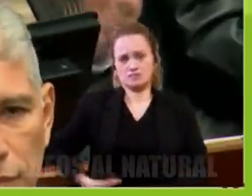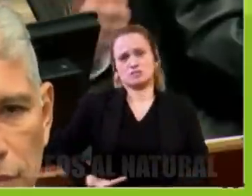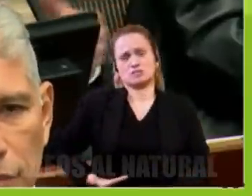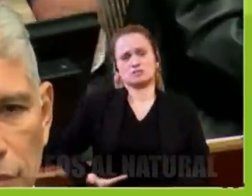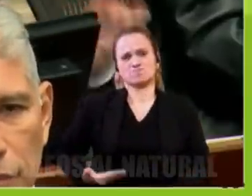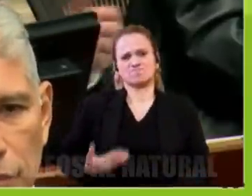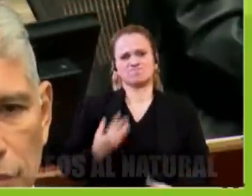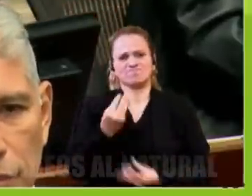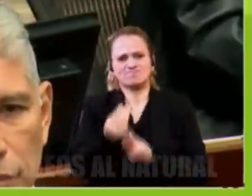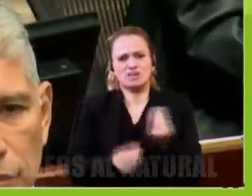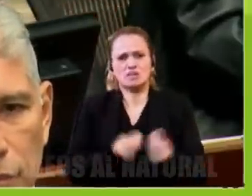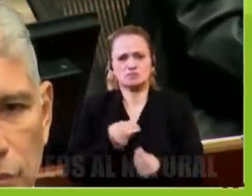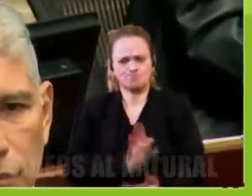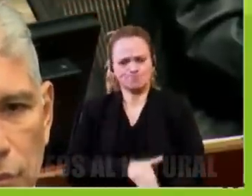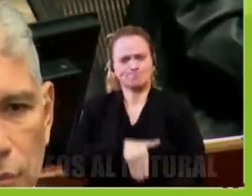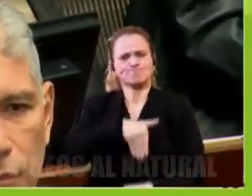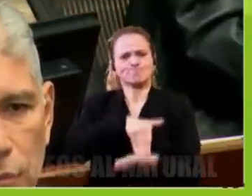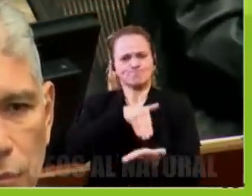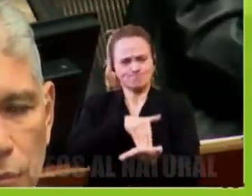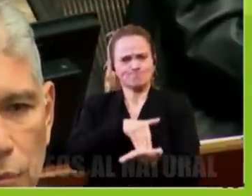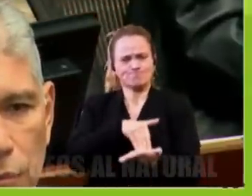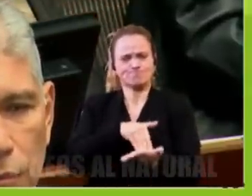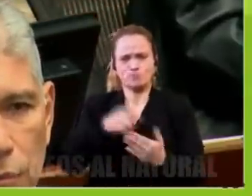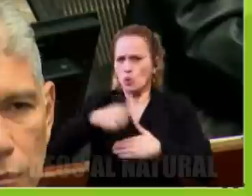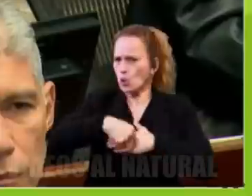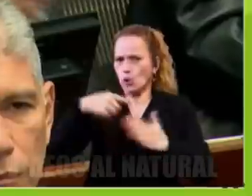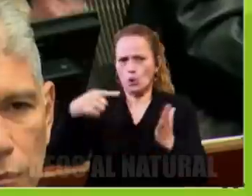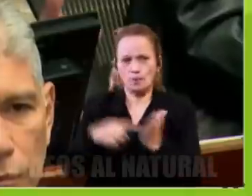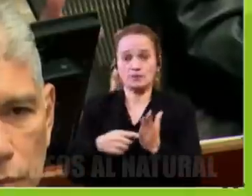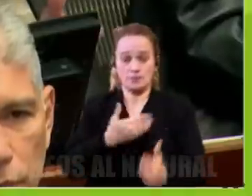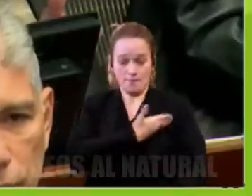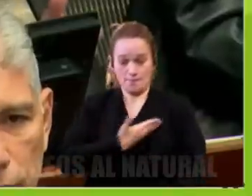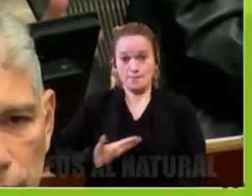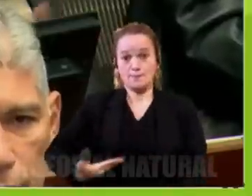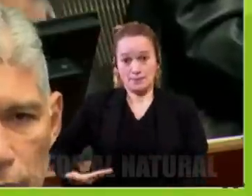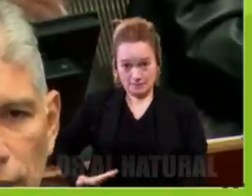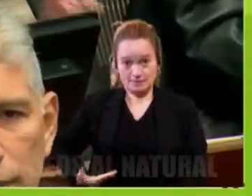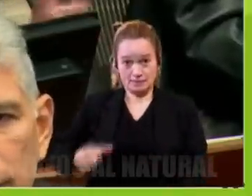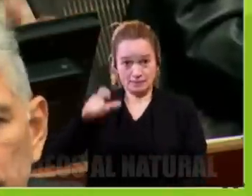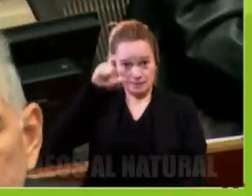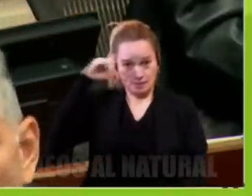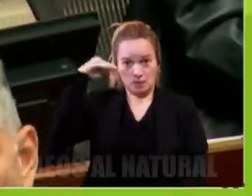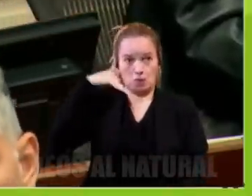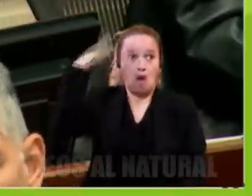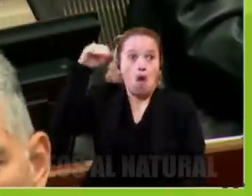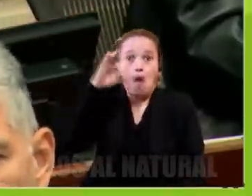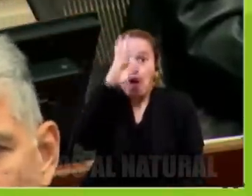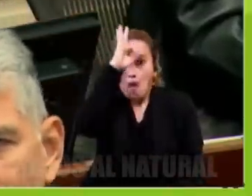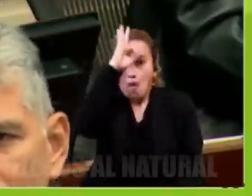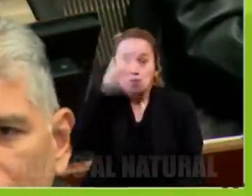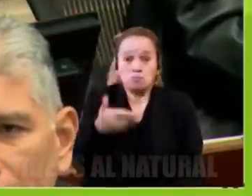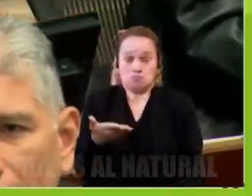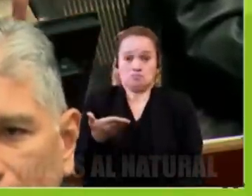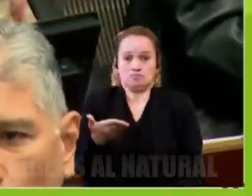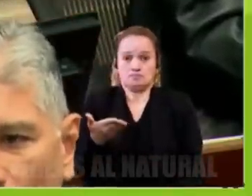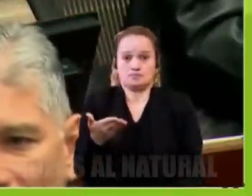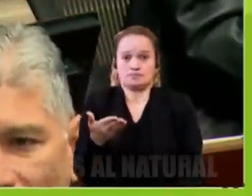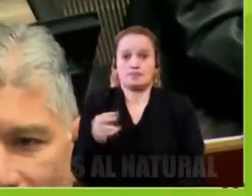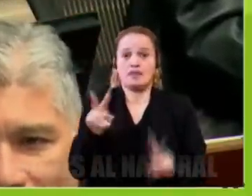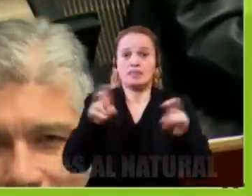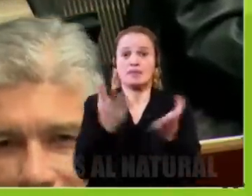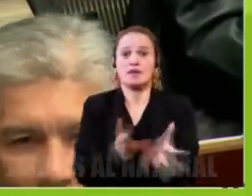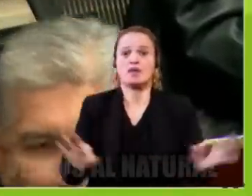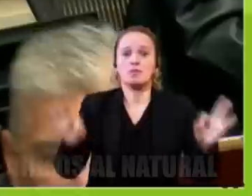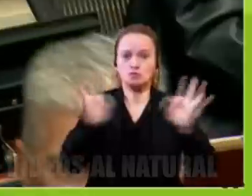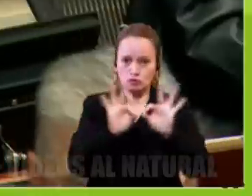a la radicalización total. Un presidente que desconoce algo tan